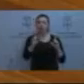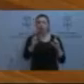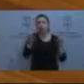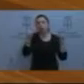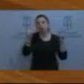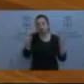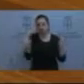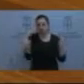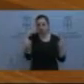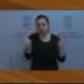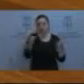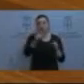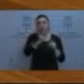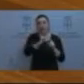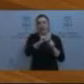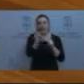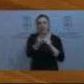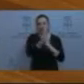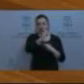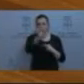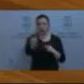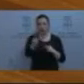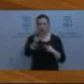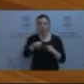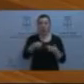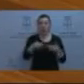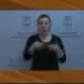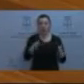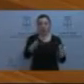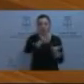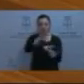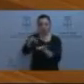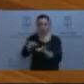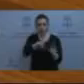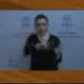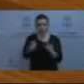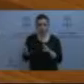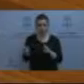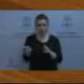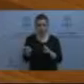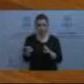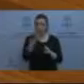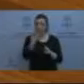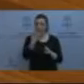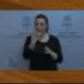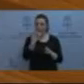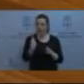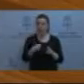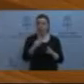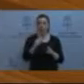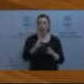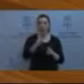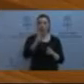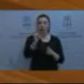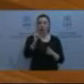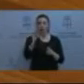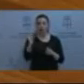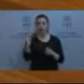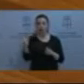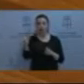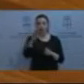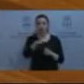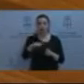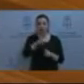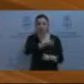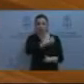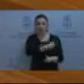criterios: apertura de nuevos equipamientos sobre los ya existentes. Por ejemplo, el CIB del deporte, que se realizará